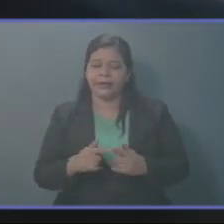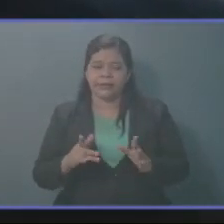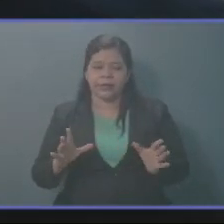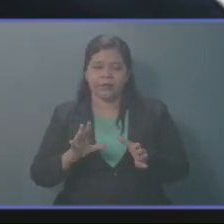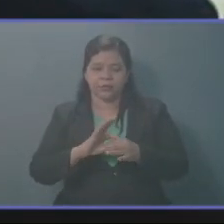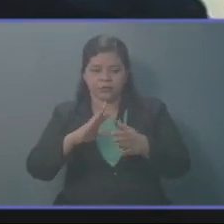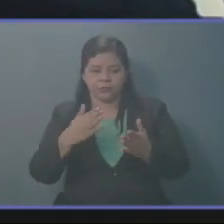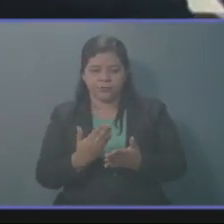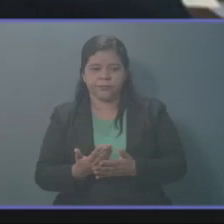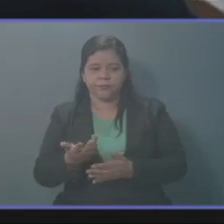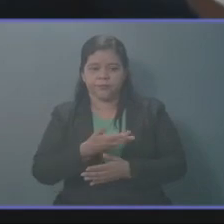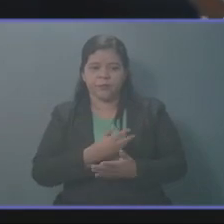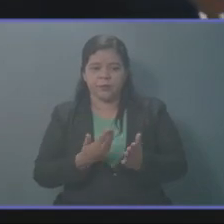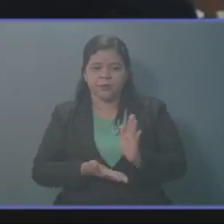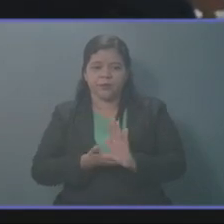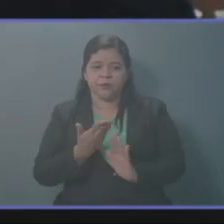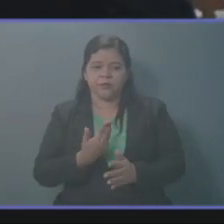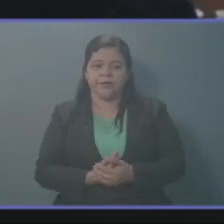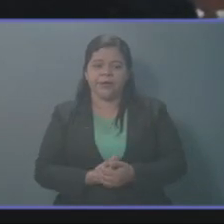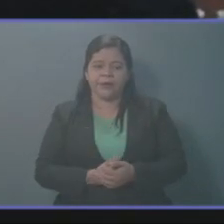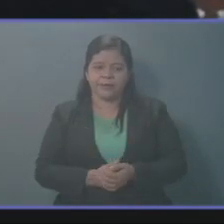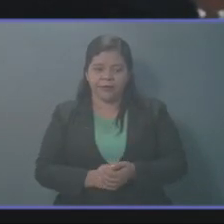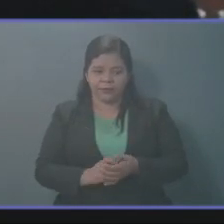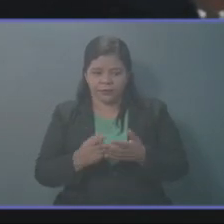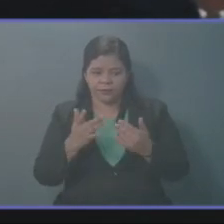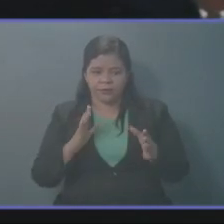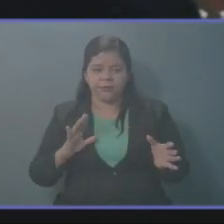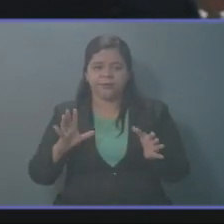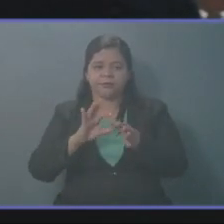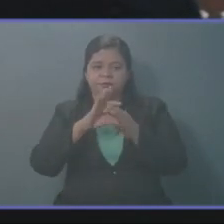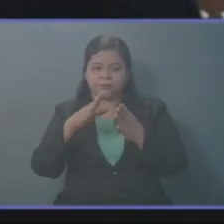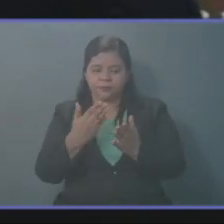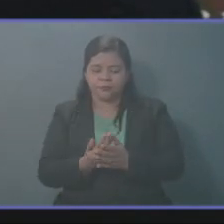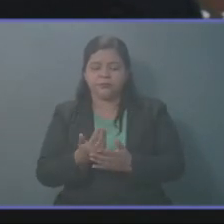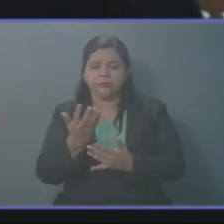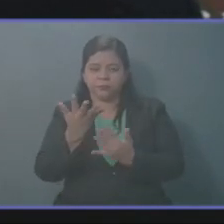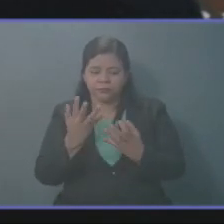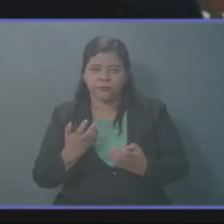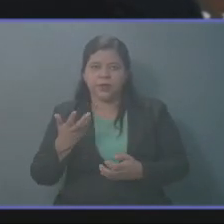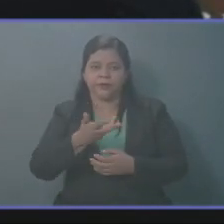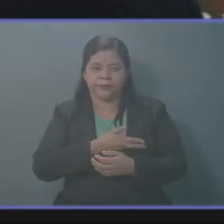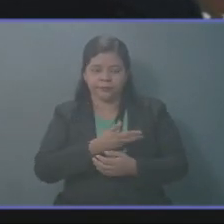Dice, señores comisiones de Hacienda, especial del presupuesto, honorable Asamblea Legislativa, me es grato saludarles y a la